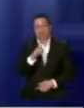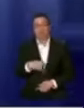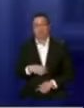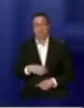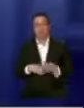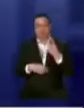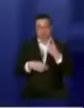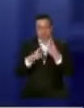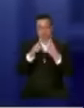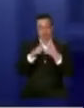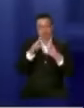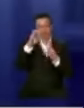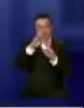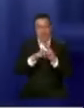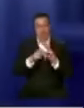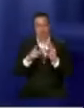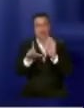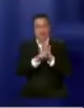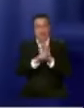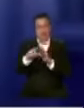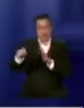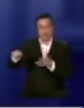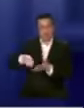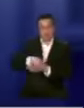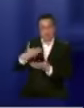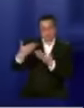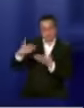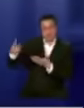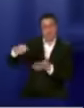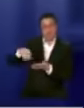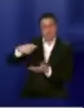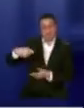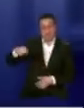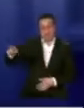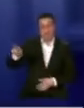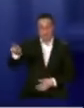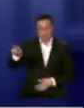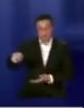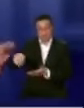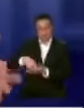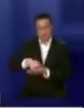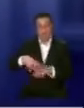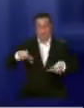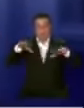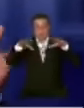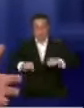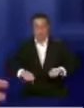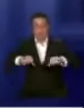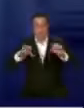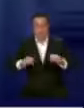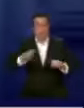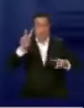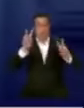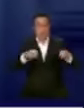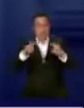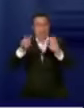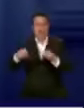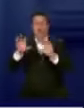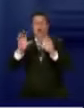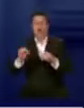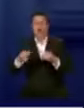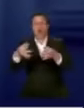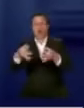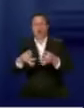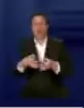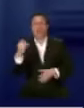Dos en uno, dos proyectos de ley que firmó la senadora. Uno que firmó usted para nacionalizar, expropiar o traspasar las